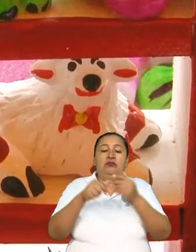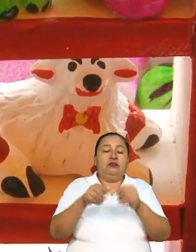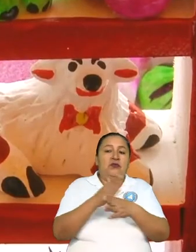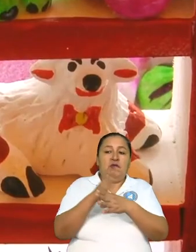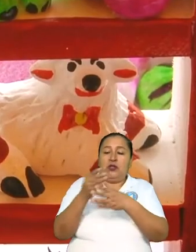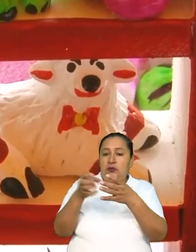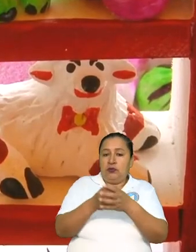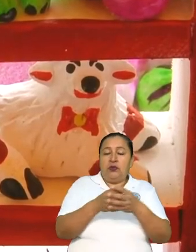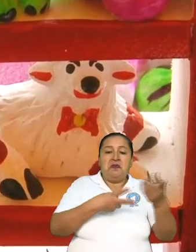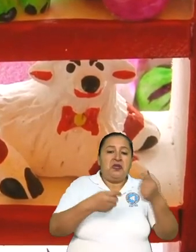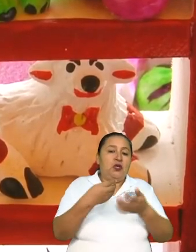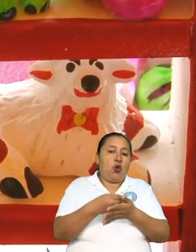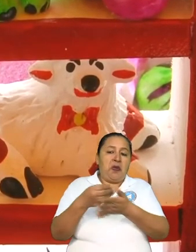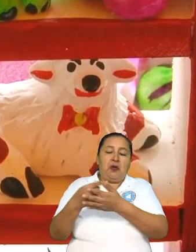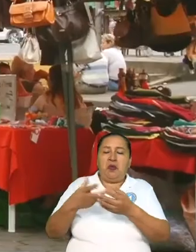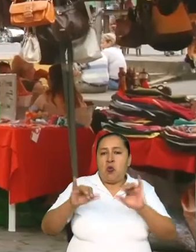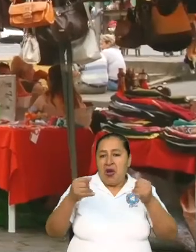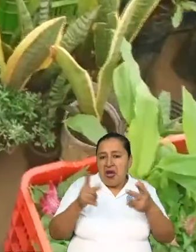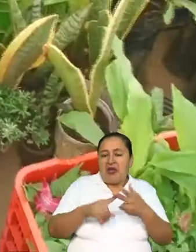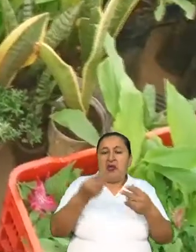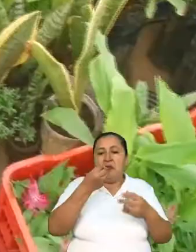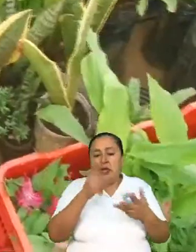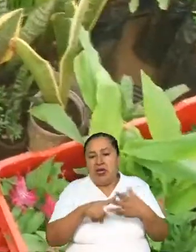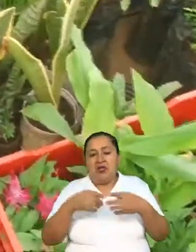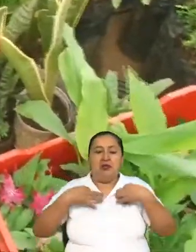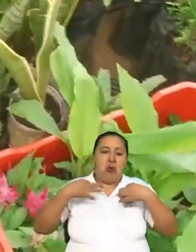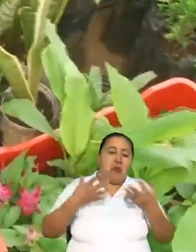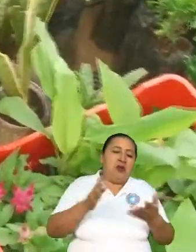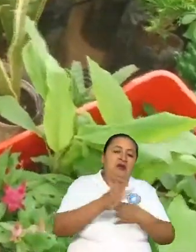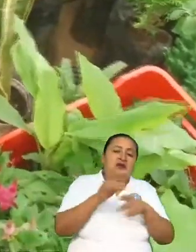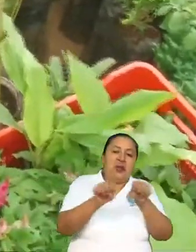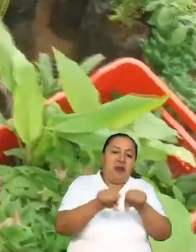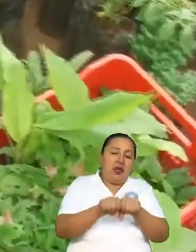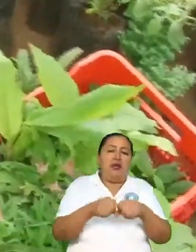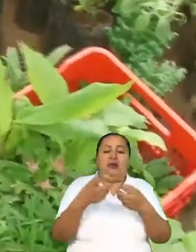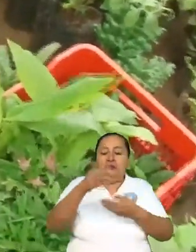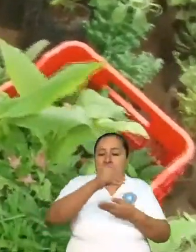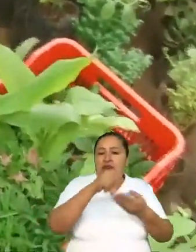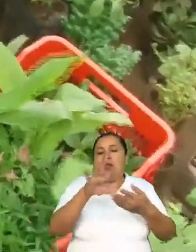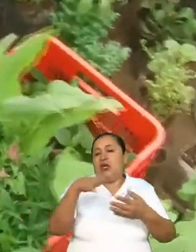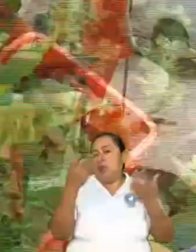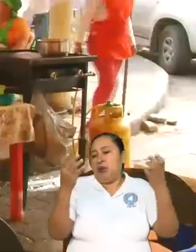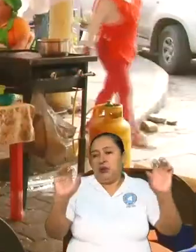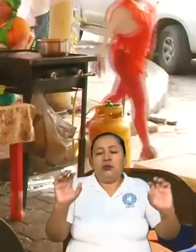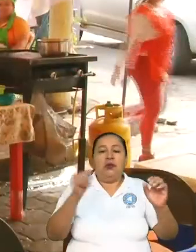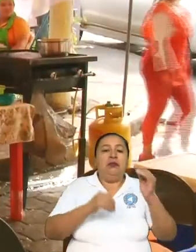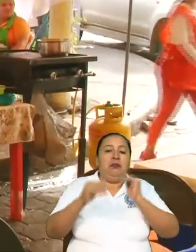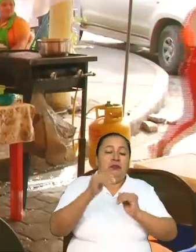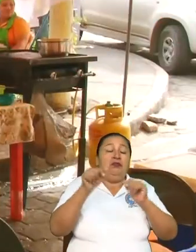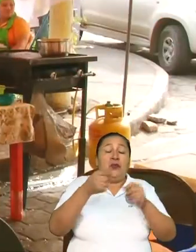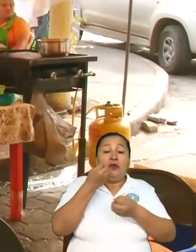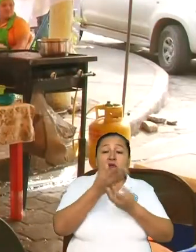económicos, comercializando juguetería, gastronomía, textil, vestuario, calzado, artesanía, entre muchas otras cosas más.